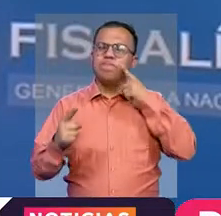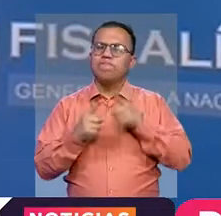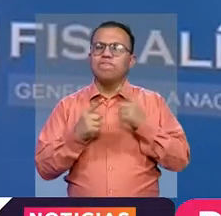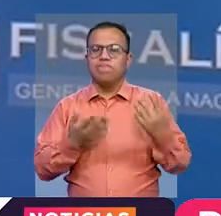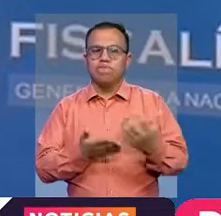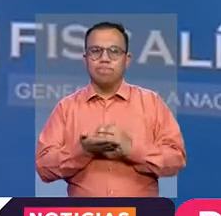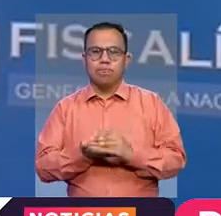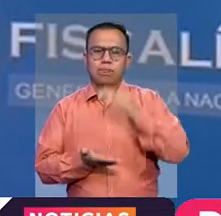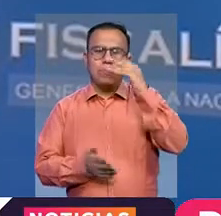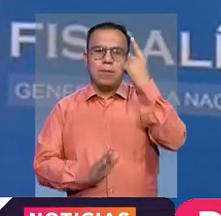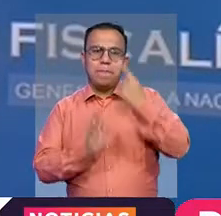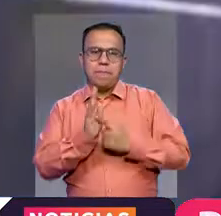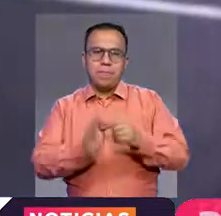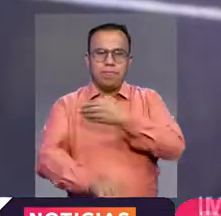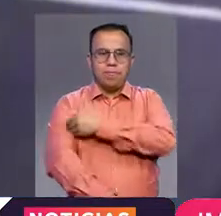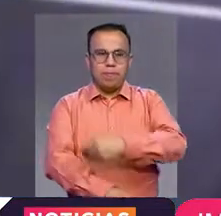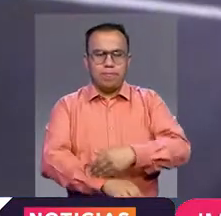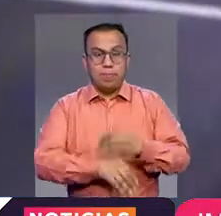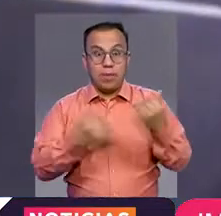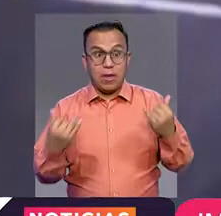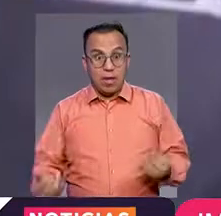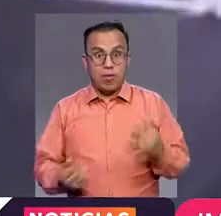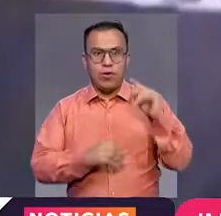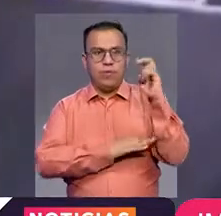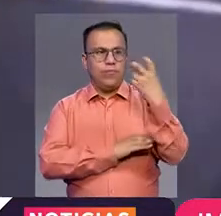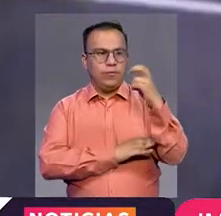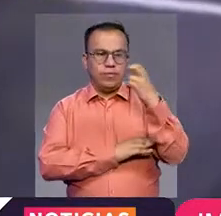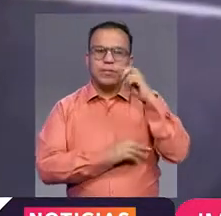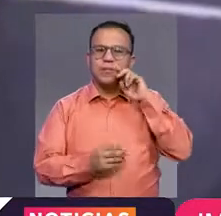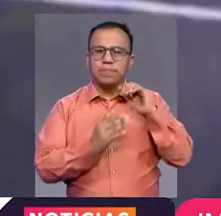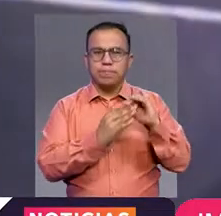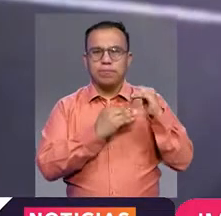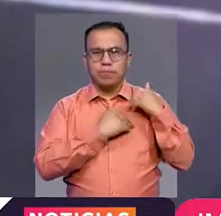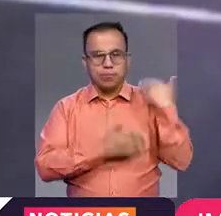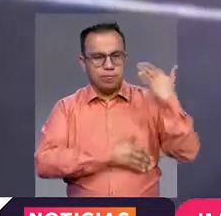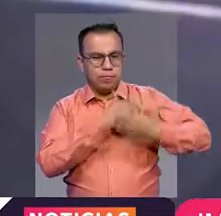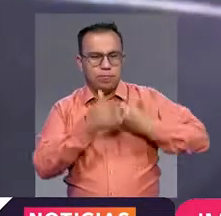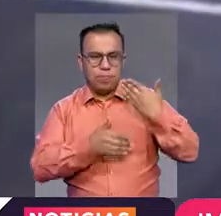superó los 1.000 millones de pesos. La Fiscalía imputó a Los Norteños